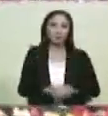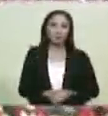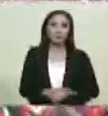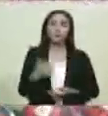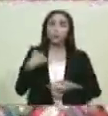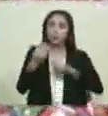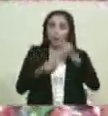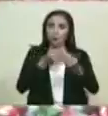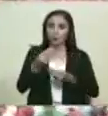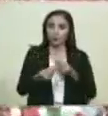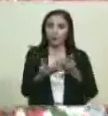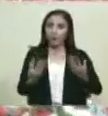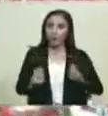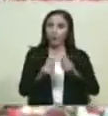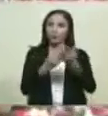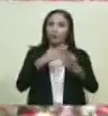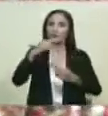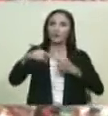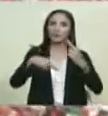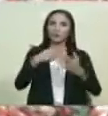hacerlo por la revolución